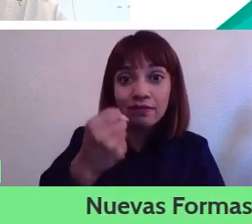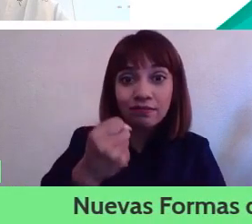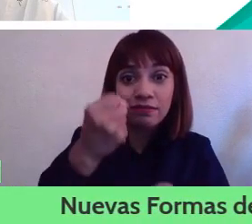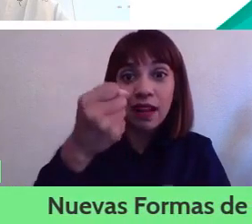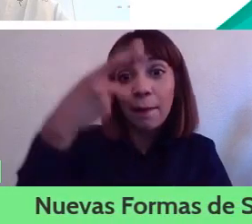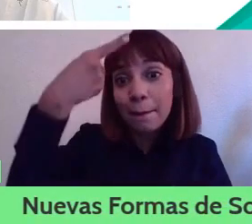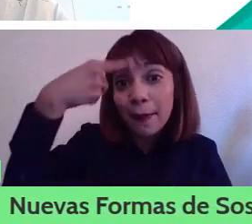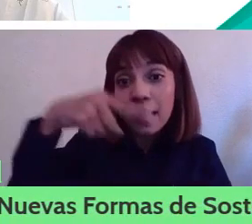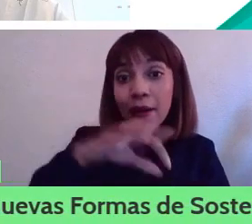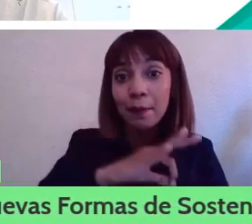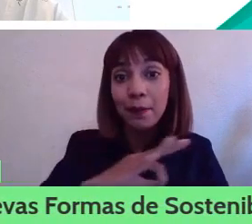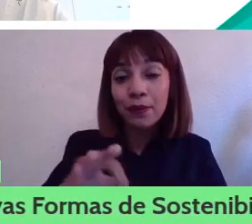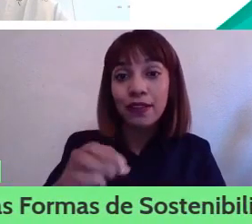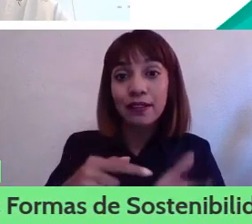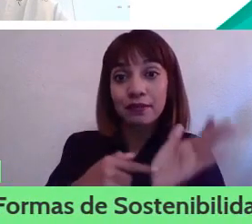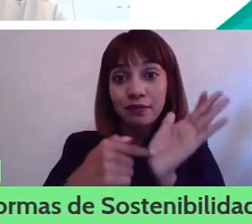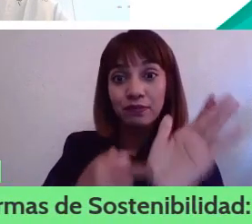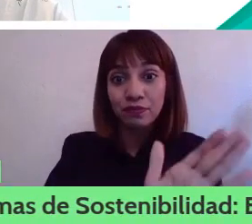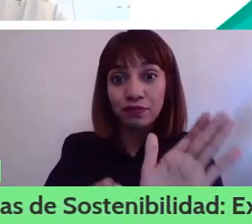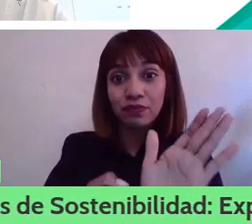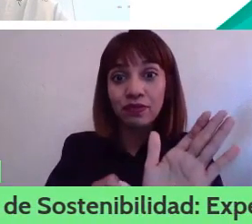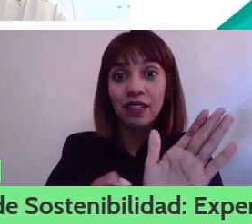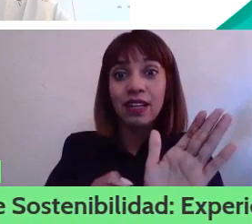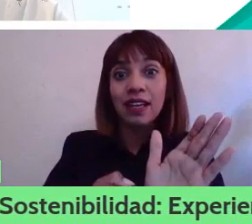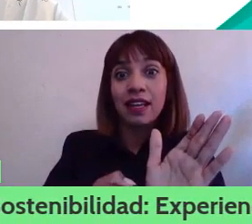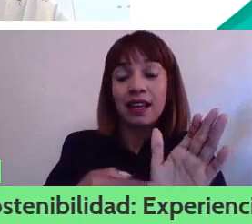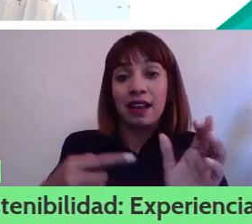poder publicar sus oportunidades y llegarles